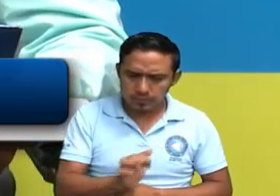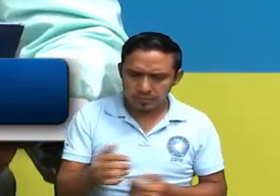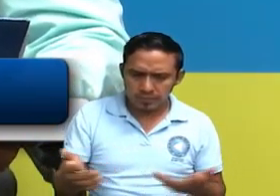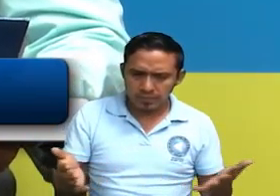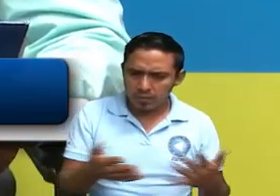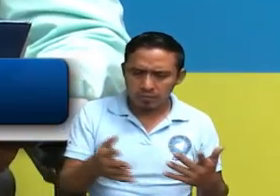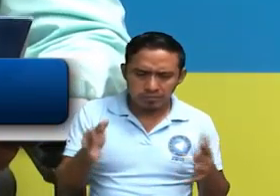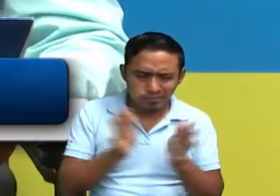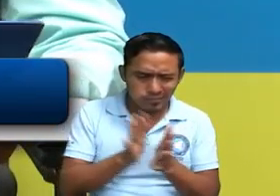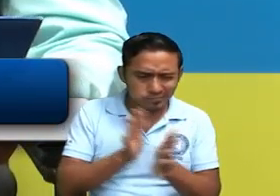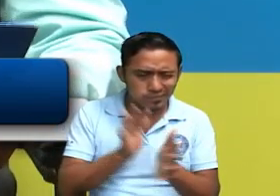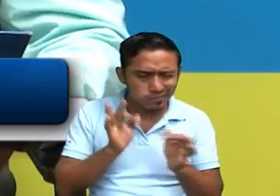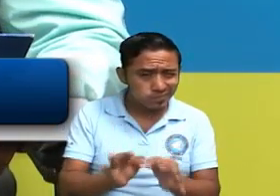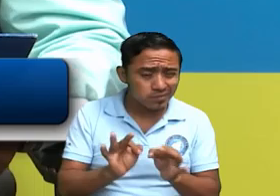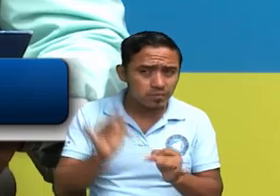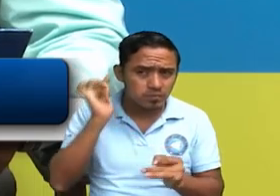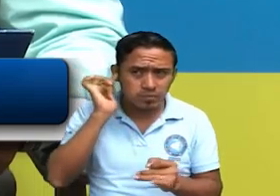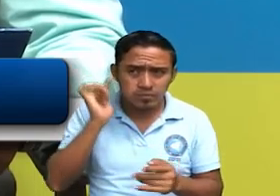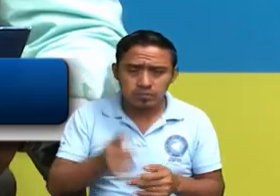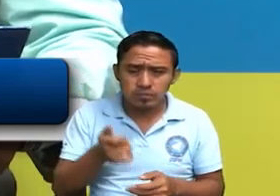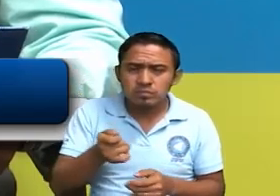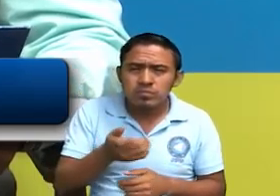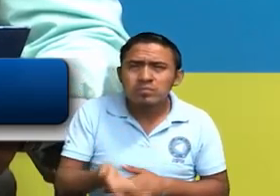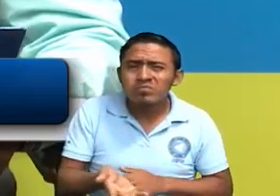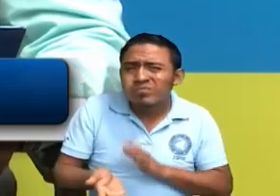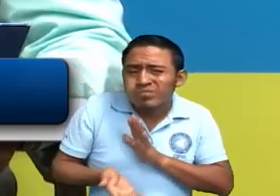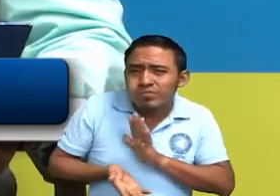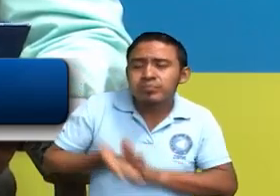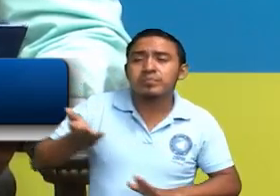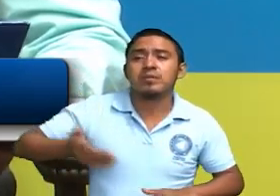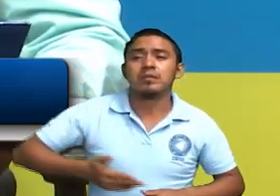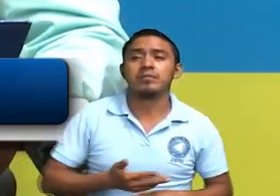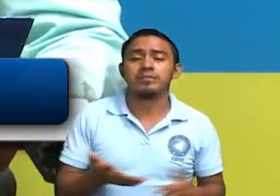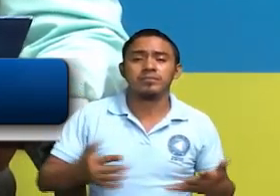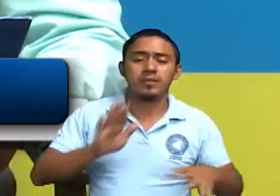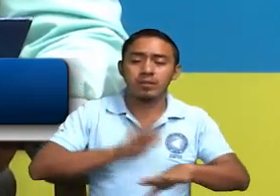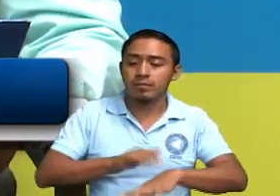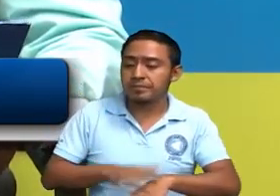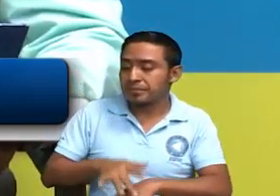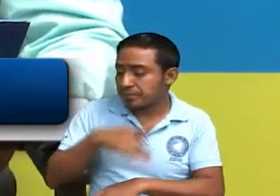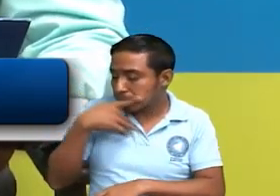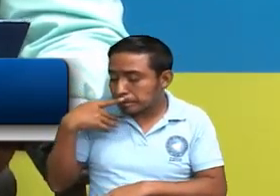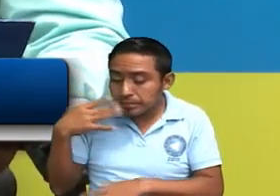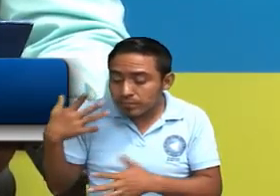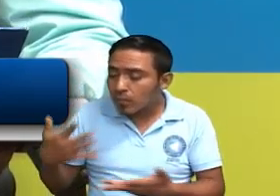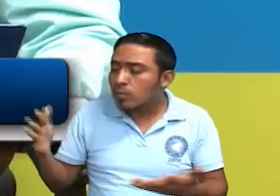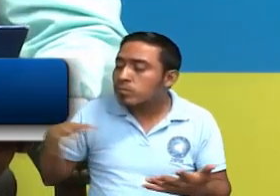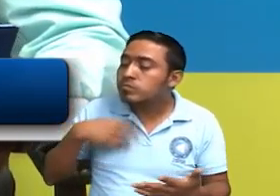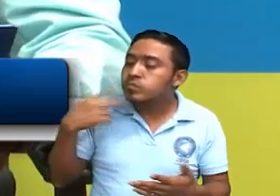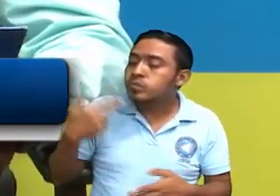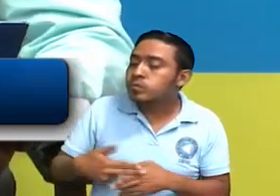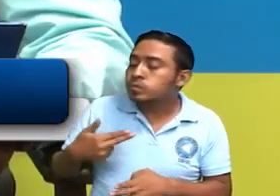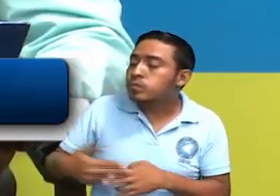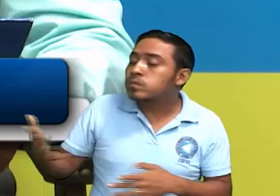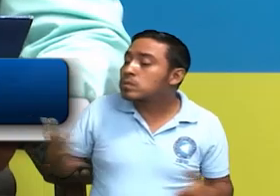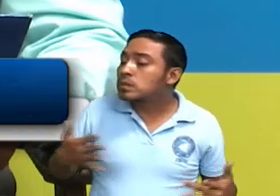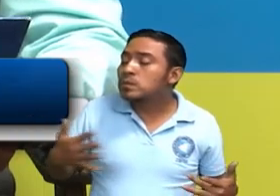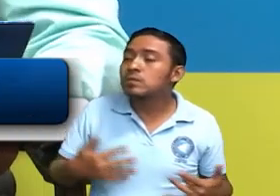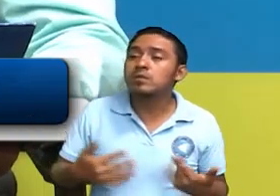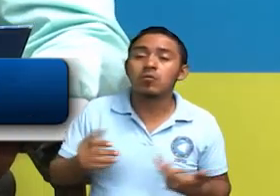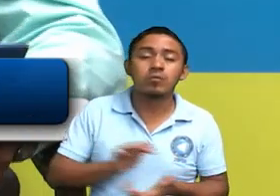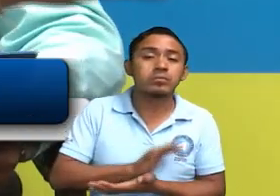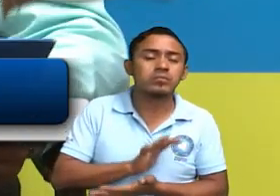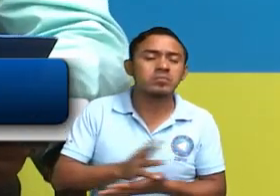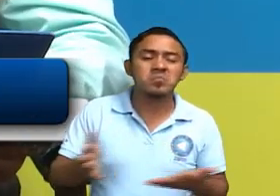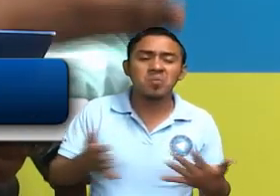no escucha bien porque está subiéndole al televisor o no hace caso a los llamados cuando lo llama por su nombre, cuando emiten algún